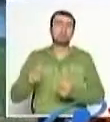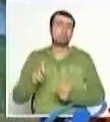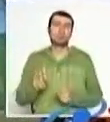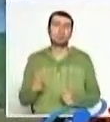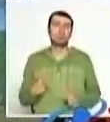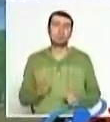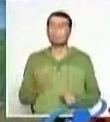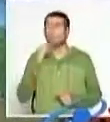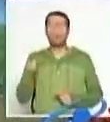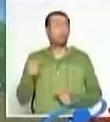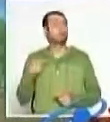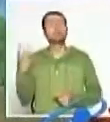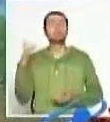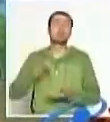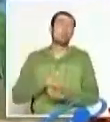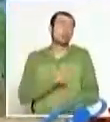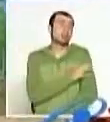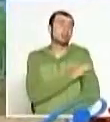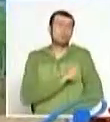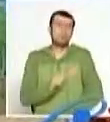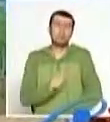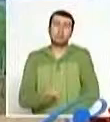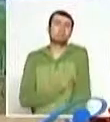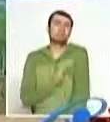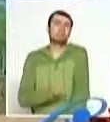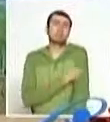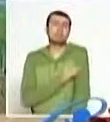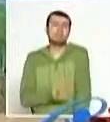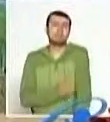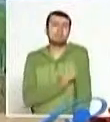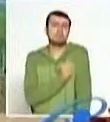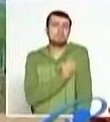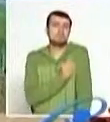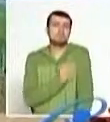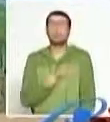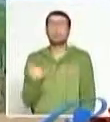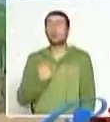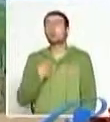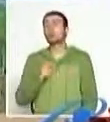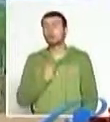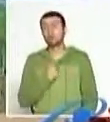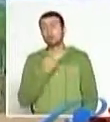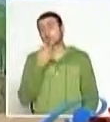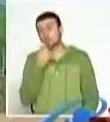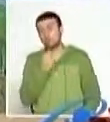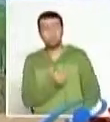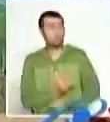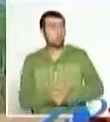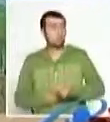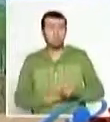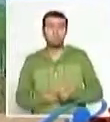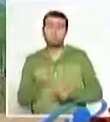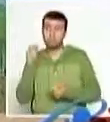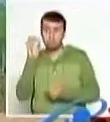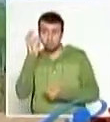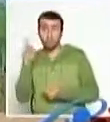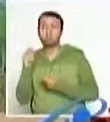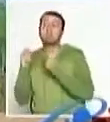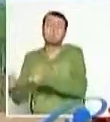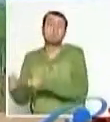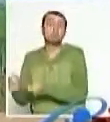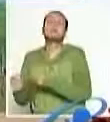diabético, pues eso le dijeron, de pronto hay que tener un segundo concepto. Bueno, la historia clínica